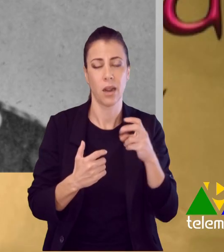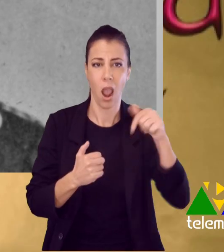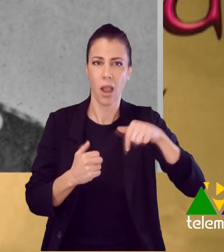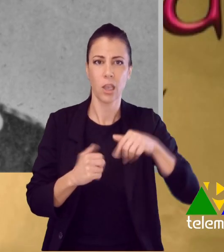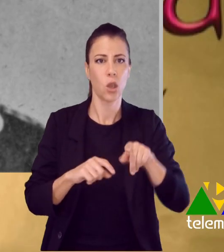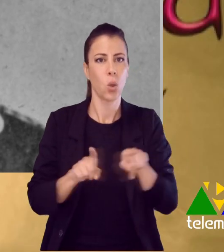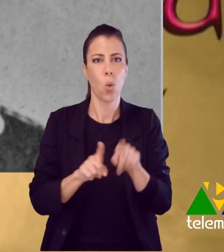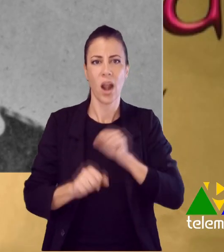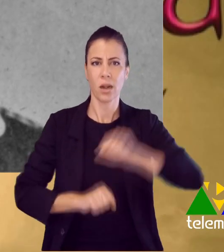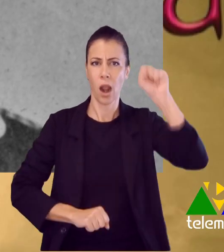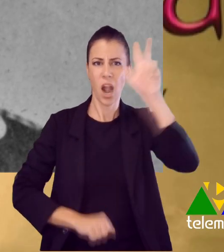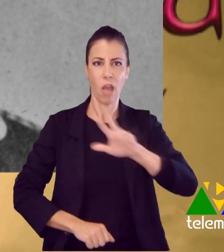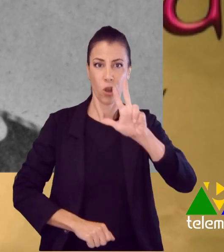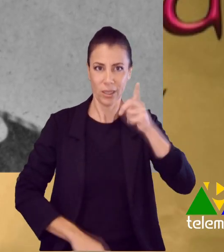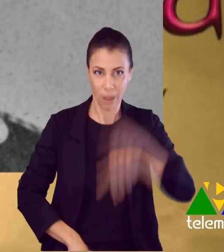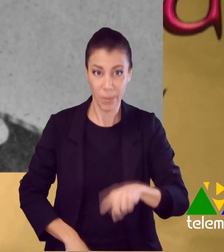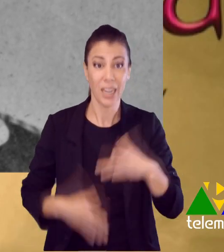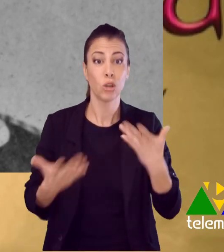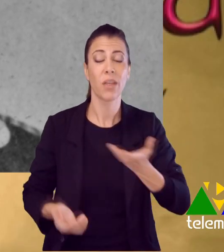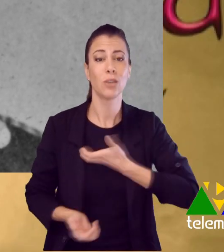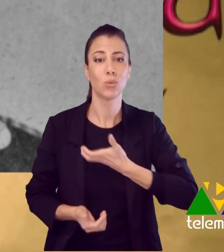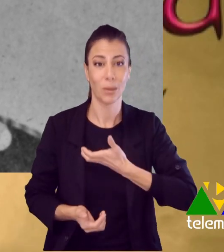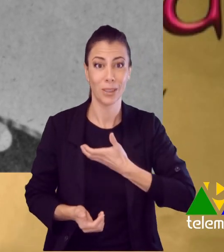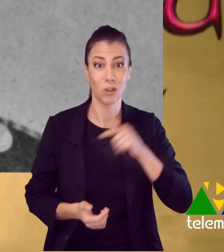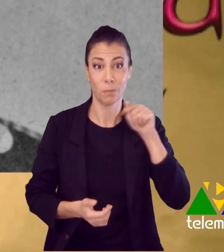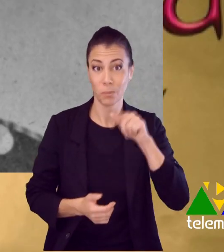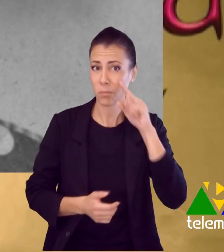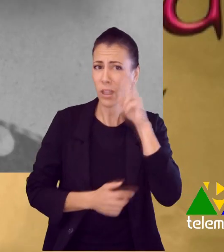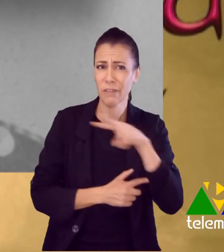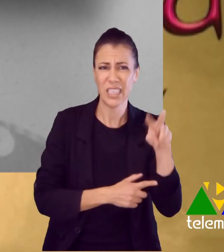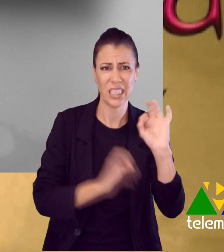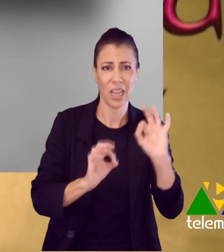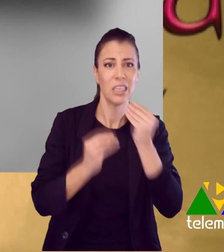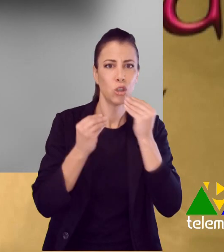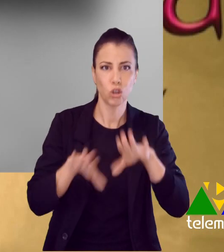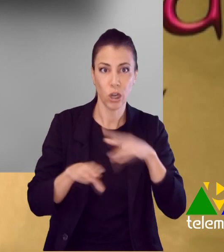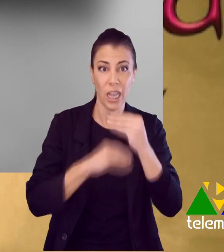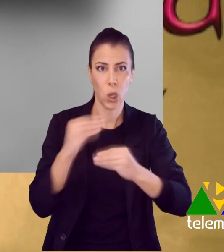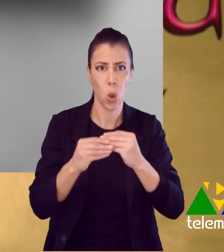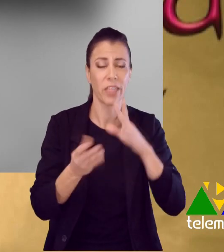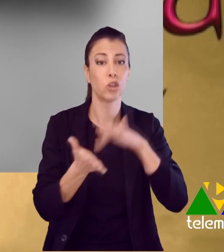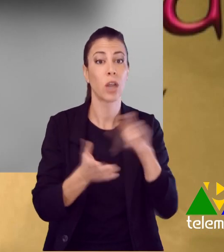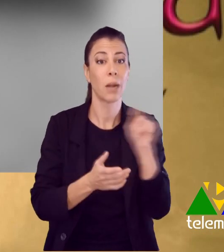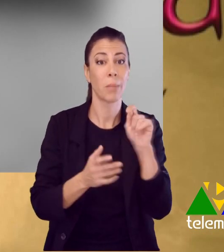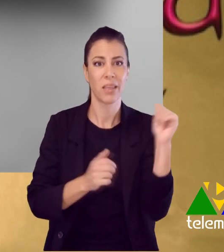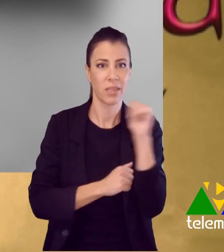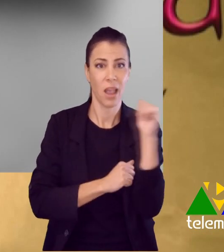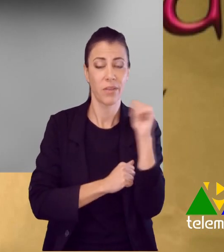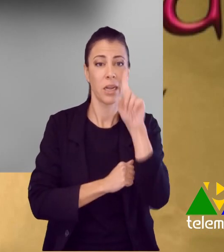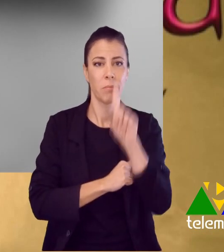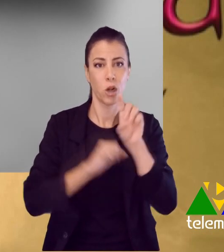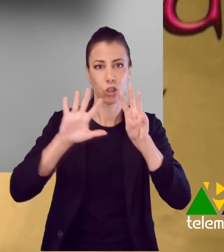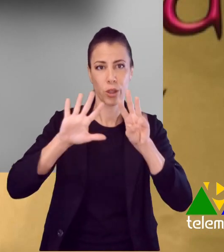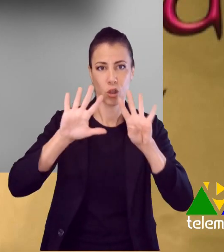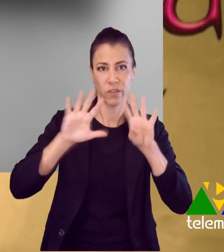Motril como héroe nacional también. Y el ayuntamiento, en esa visita histórica que realiza en el mes de abril de